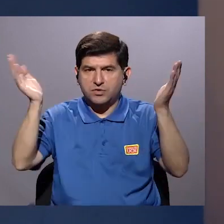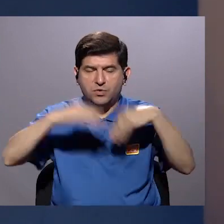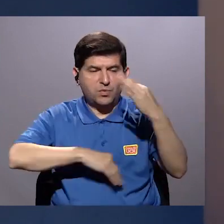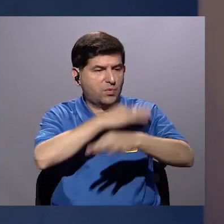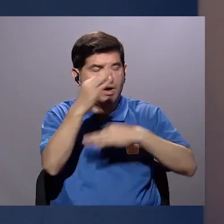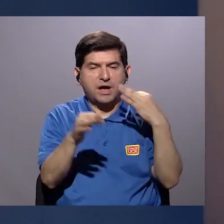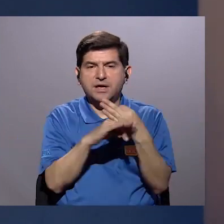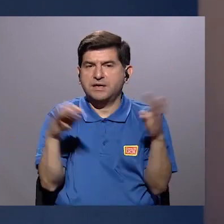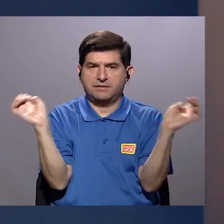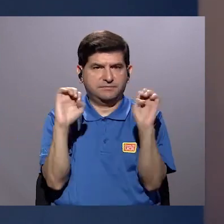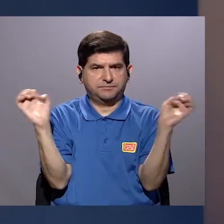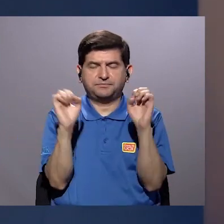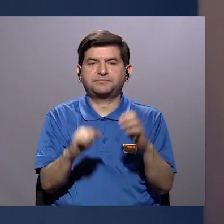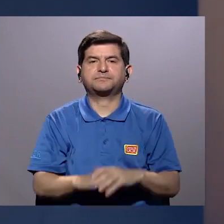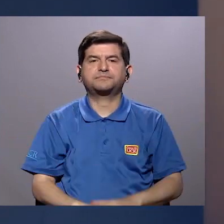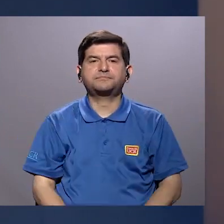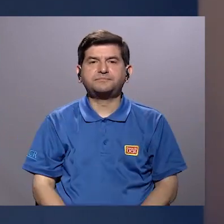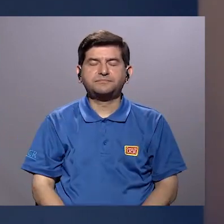de energía.